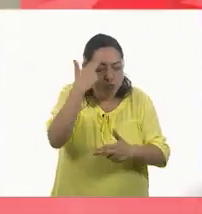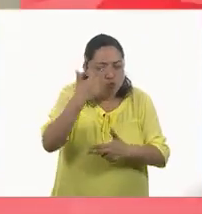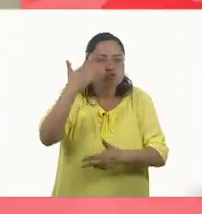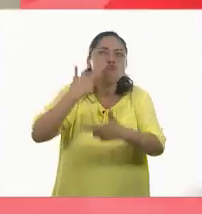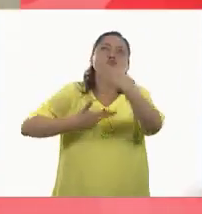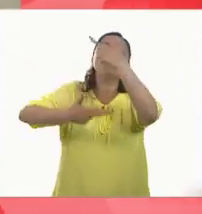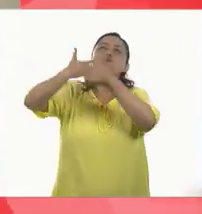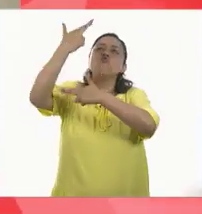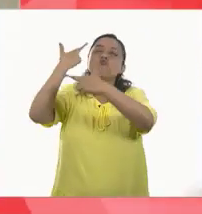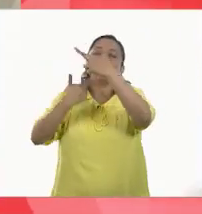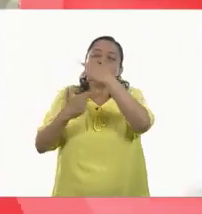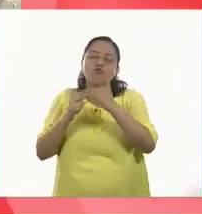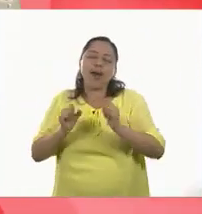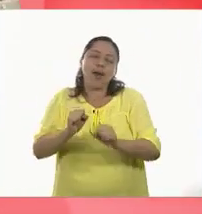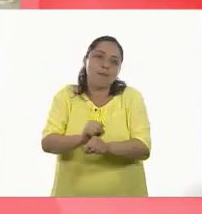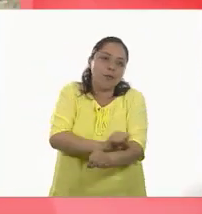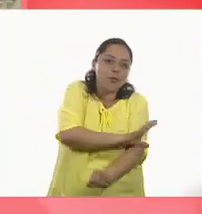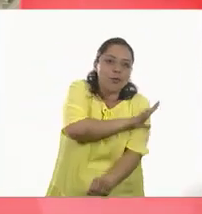misterio.